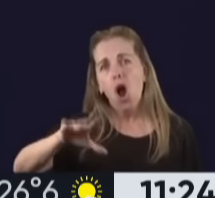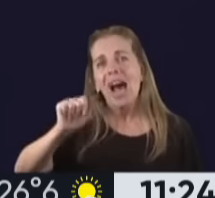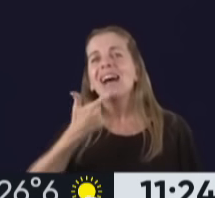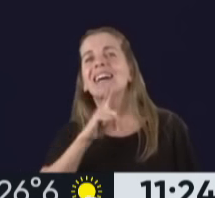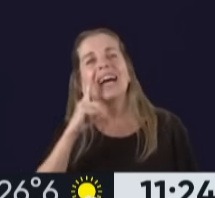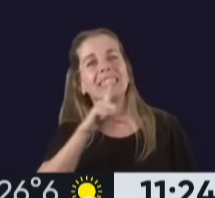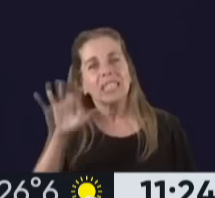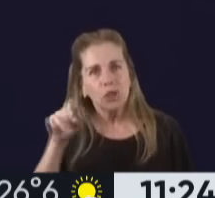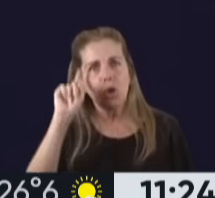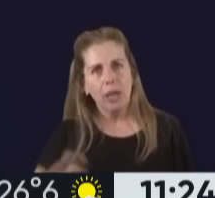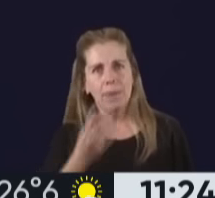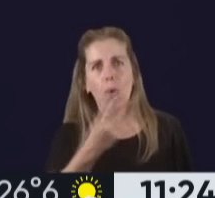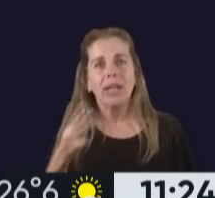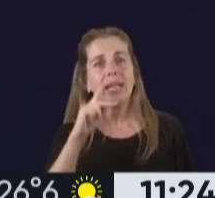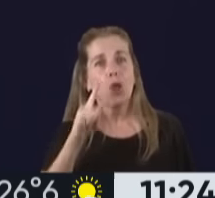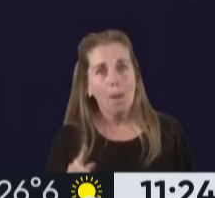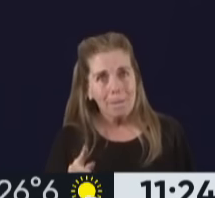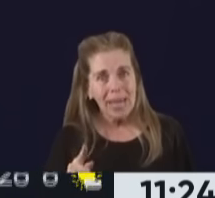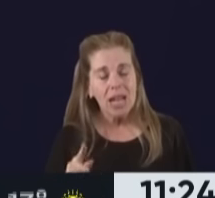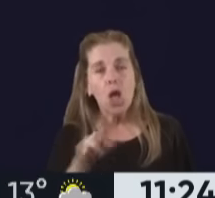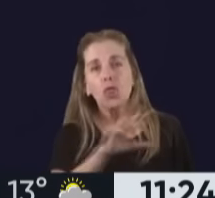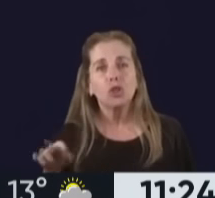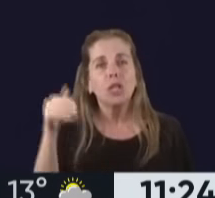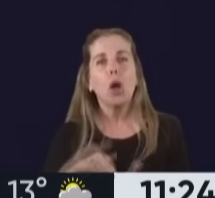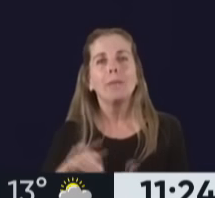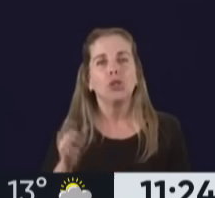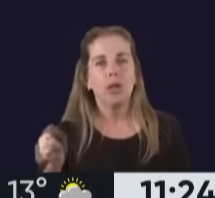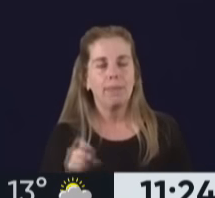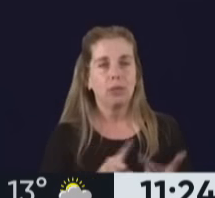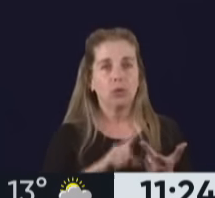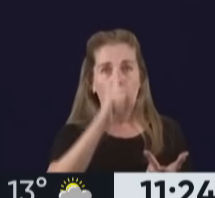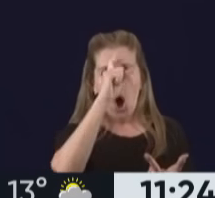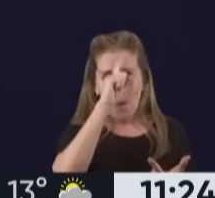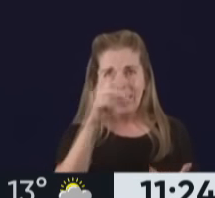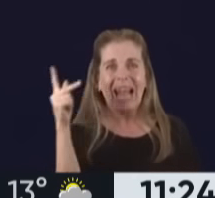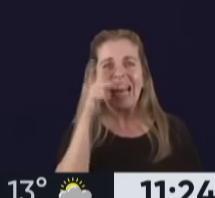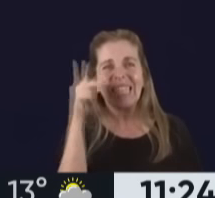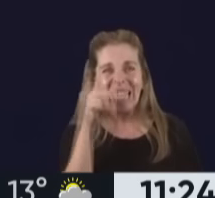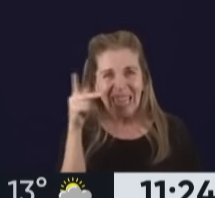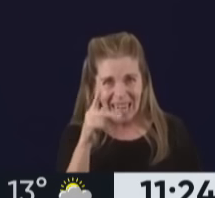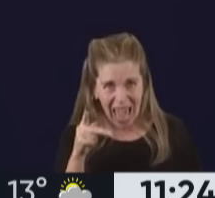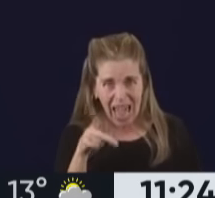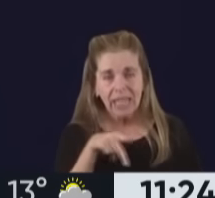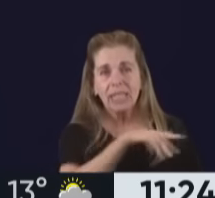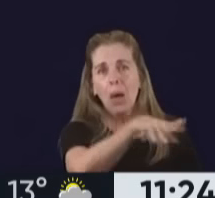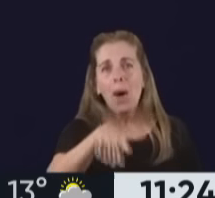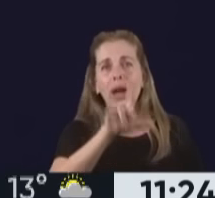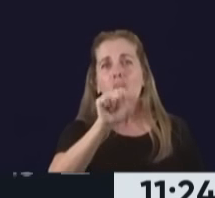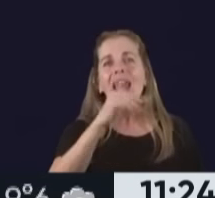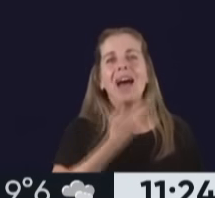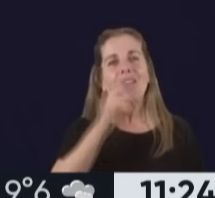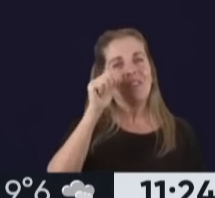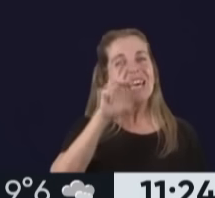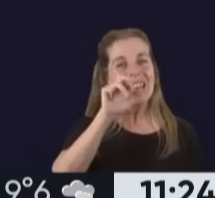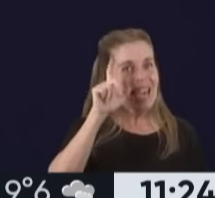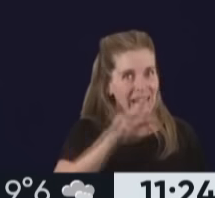deuda 42.296 millones de pesos. El Hospital Presidente Néstor Kirchner, en Gregorio de la Ferrer, cuya